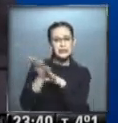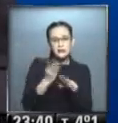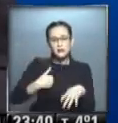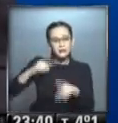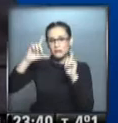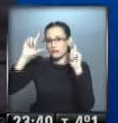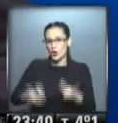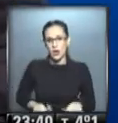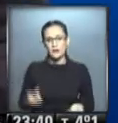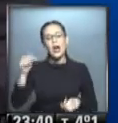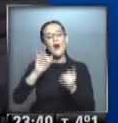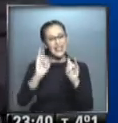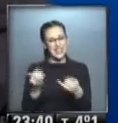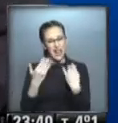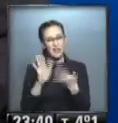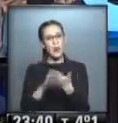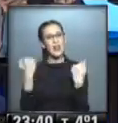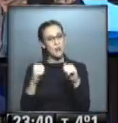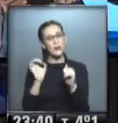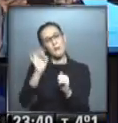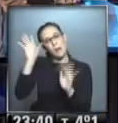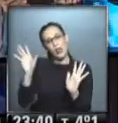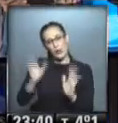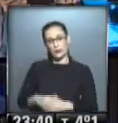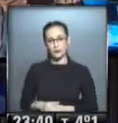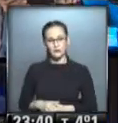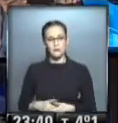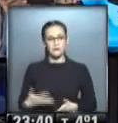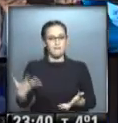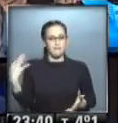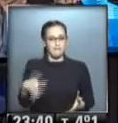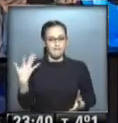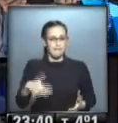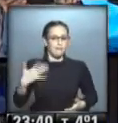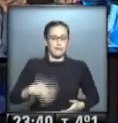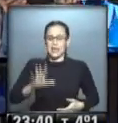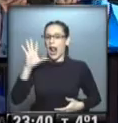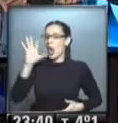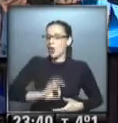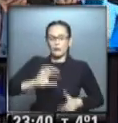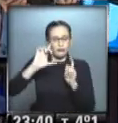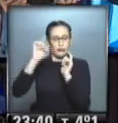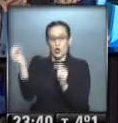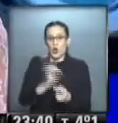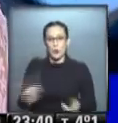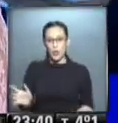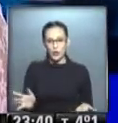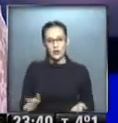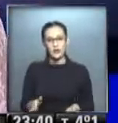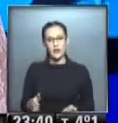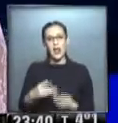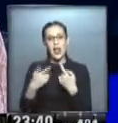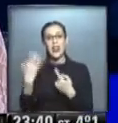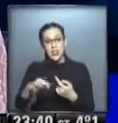Increíble. Ahora sí vamos a los deportes. Perdón, Gaby, pero... No, pero... Fui impresionante, no puedo, son cosas que... Las cosas que hay que decirlas no se